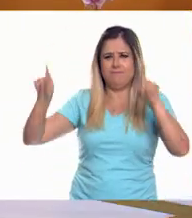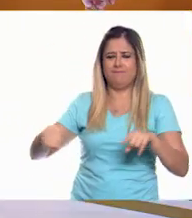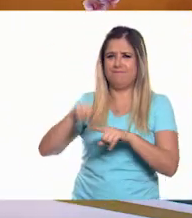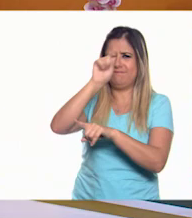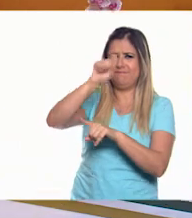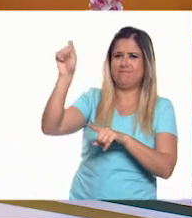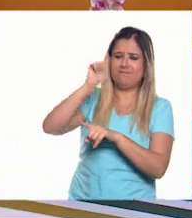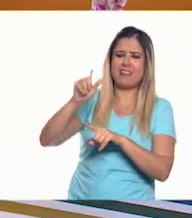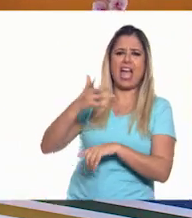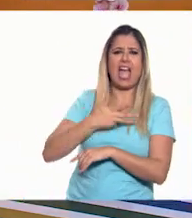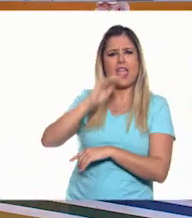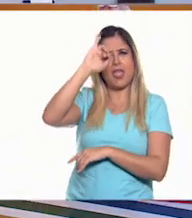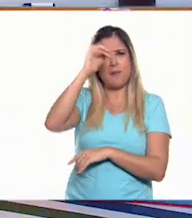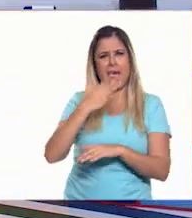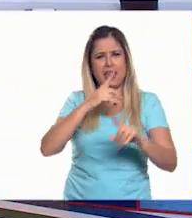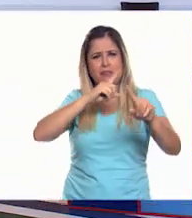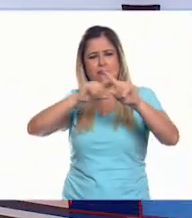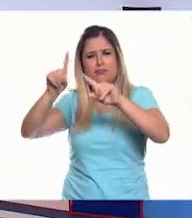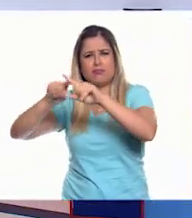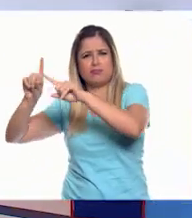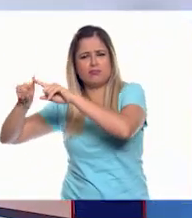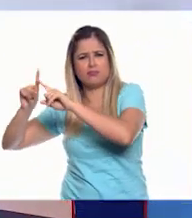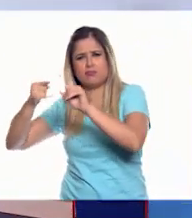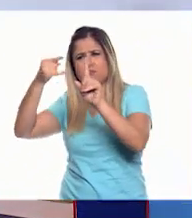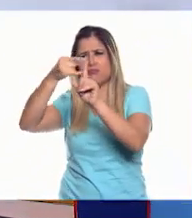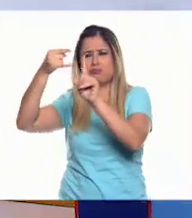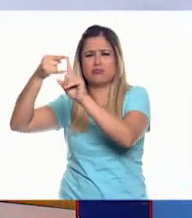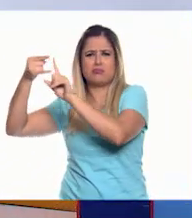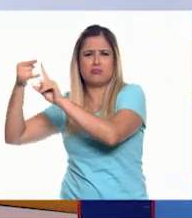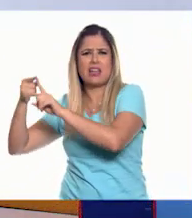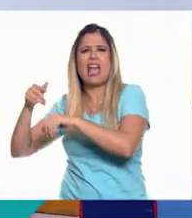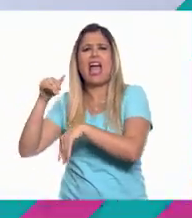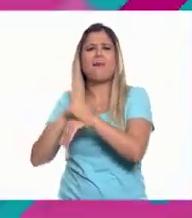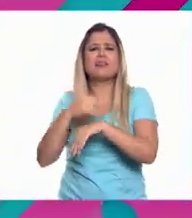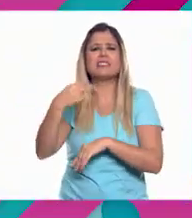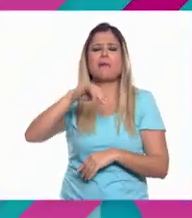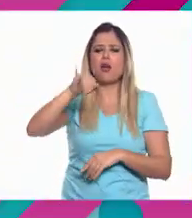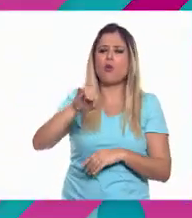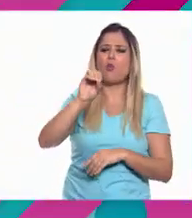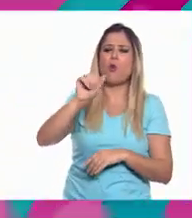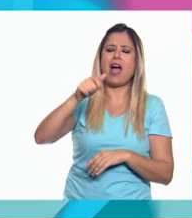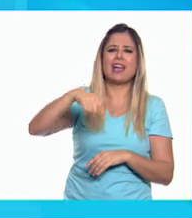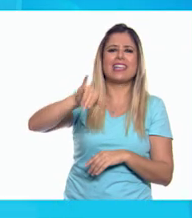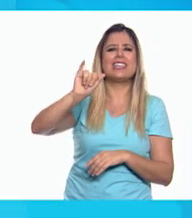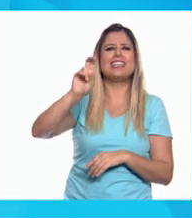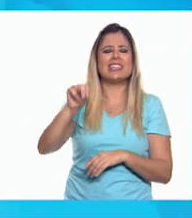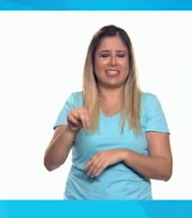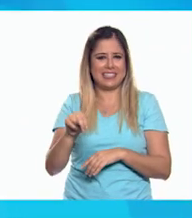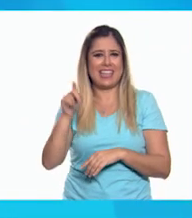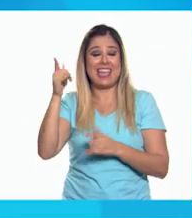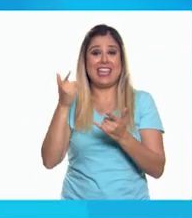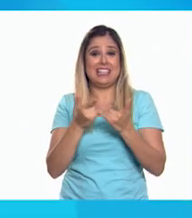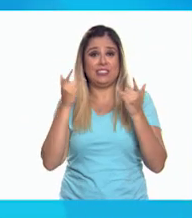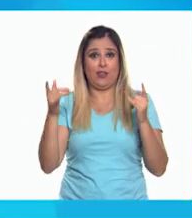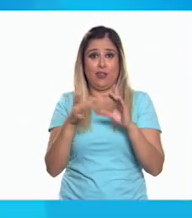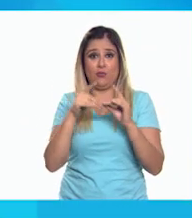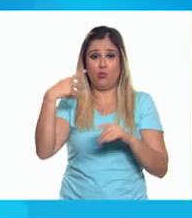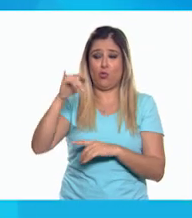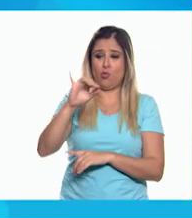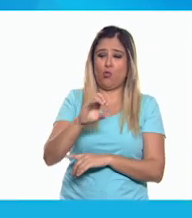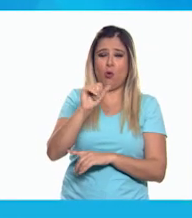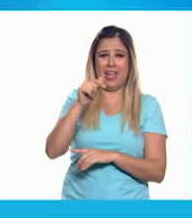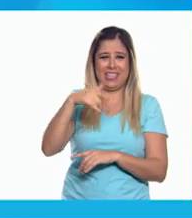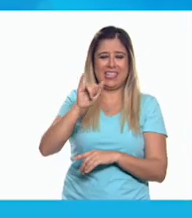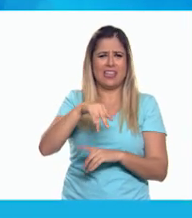tenemos una serie de imágenes de un amiguito que se llama Joaquín. Y la historia de Joaquín, pues, a